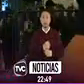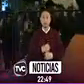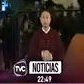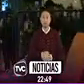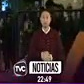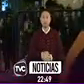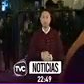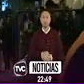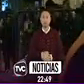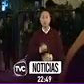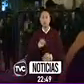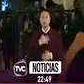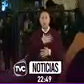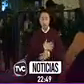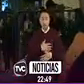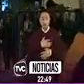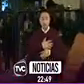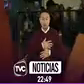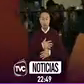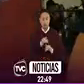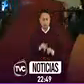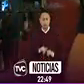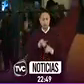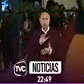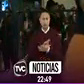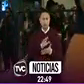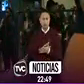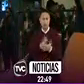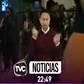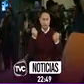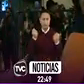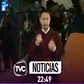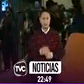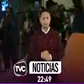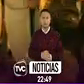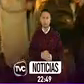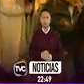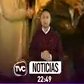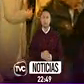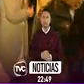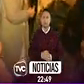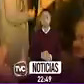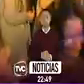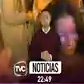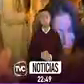Para que podamos disfrutar, digamos, con tranquilidad esta fiesta, esta reunión.